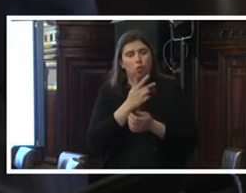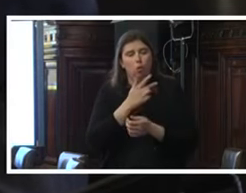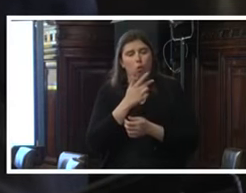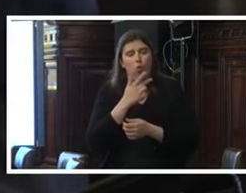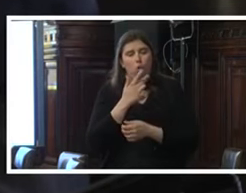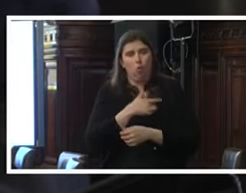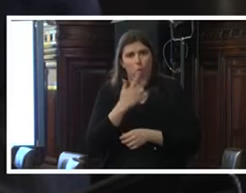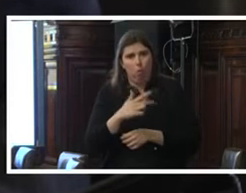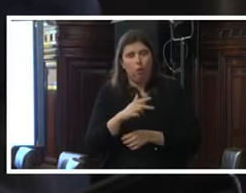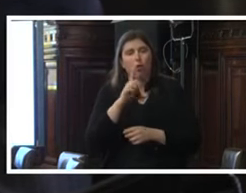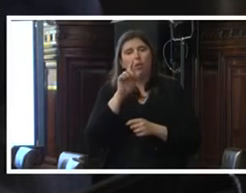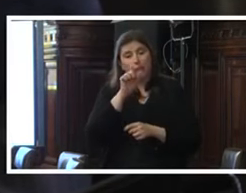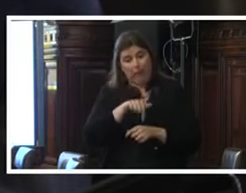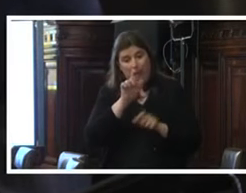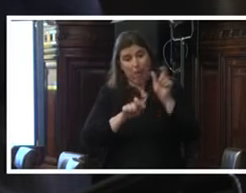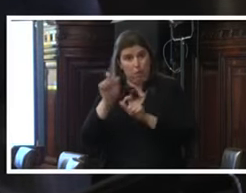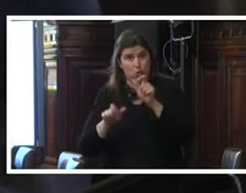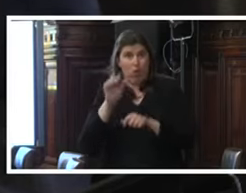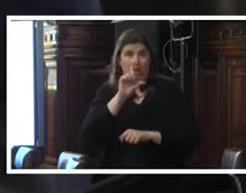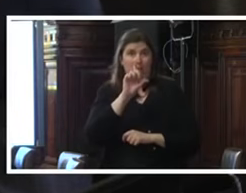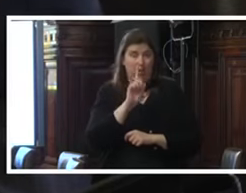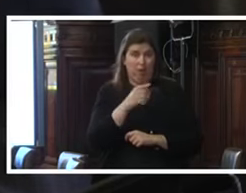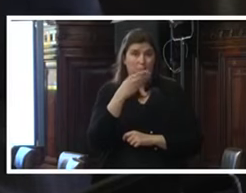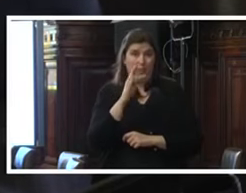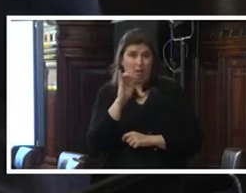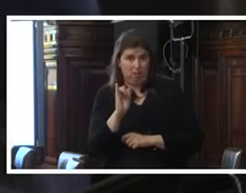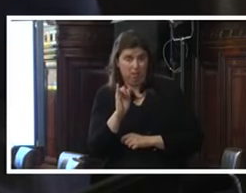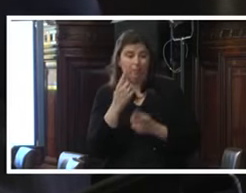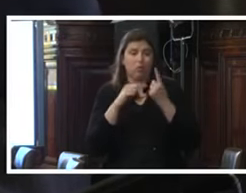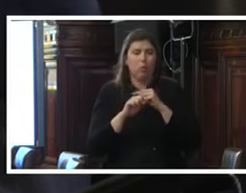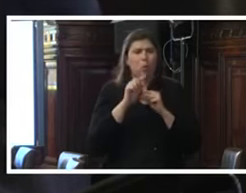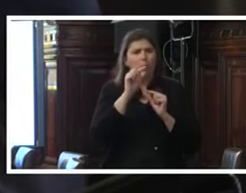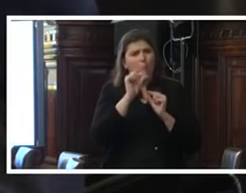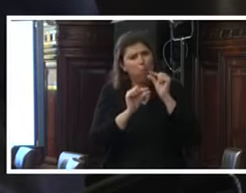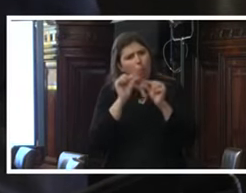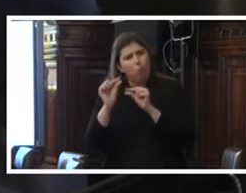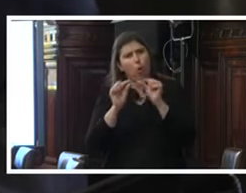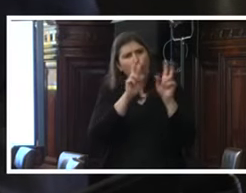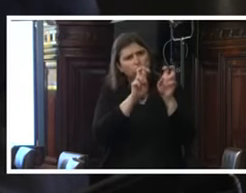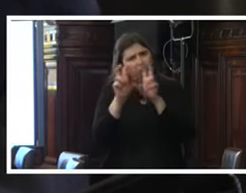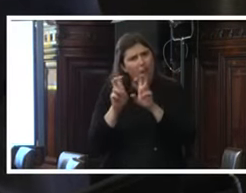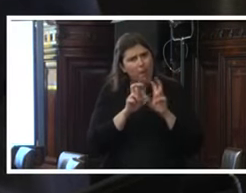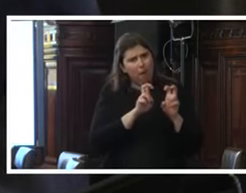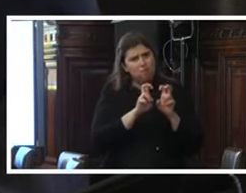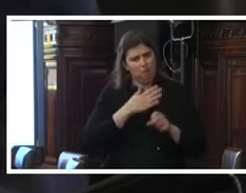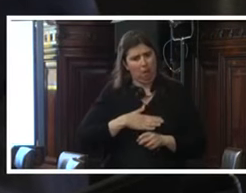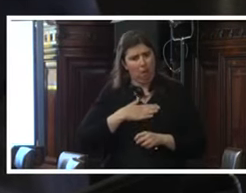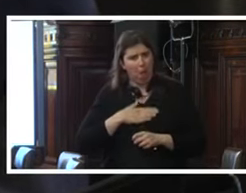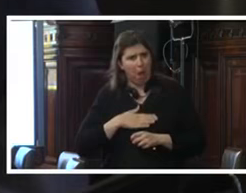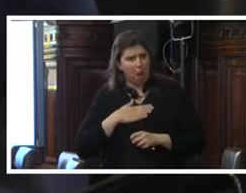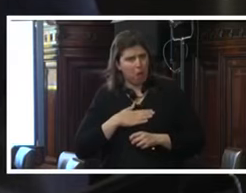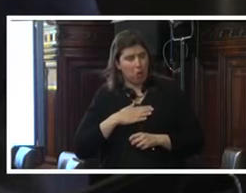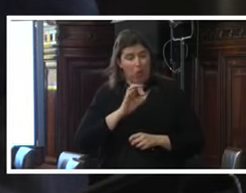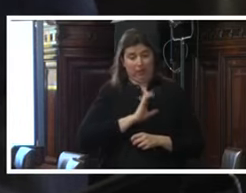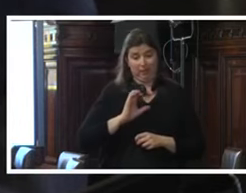y son pocos los temas en los cuales confluyen a veces de común acuerdo estado y sociedad